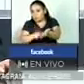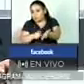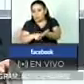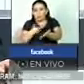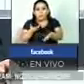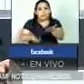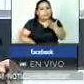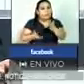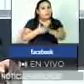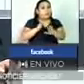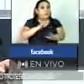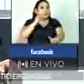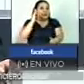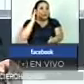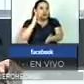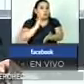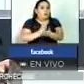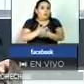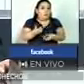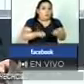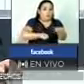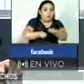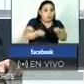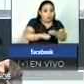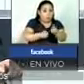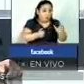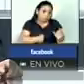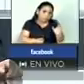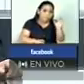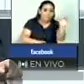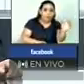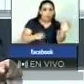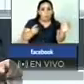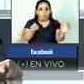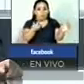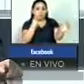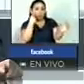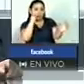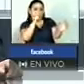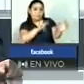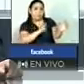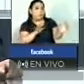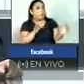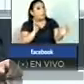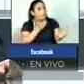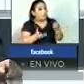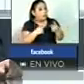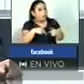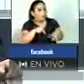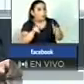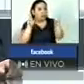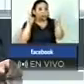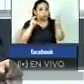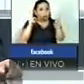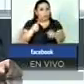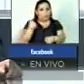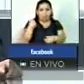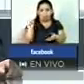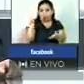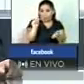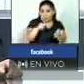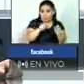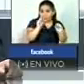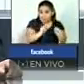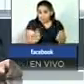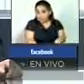estado a punto de que los vehículos o sus documentos sean retenidos por el personal de la Policía Nacional Civil debido a una supuesta falta de permisos